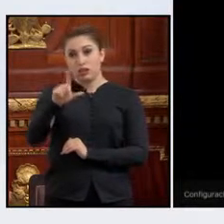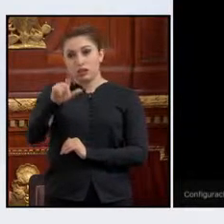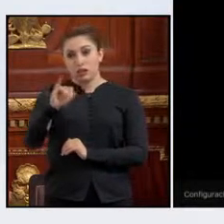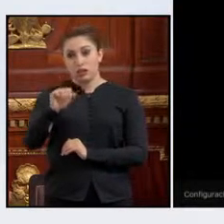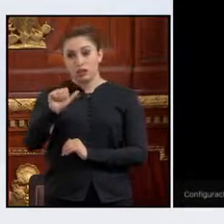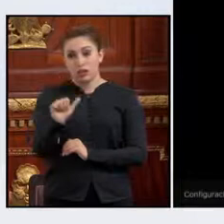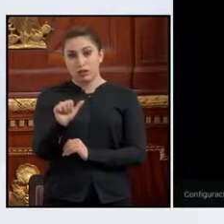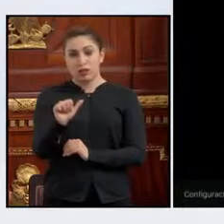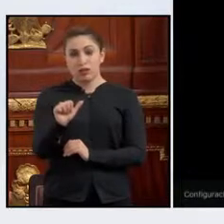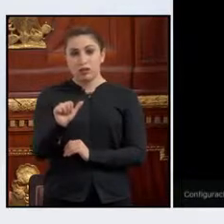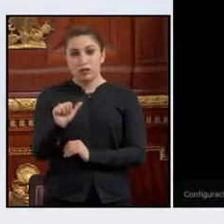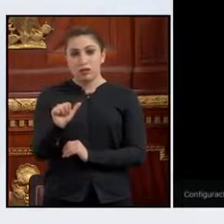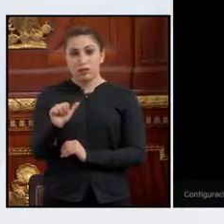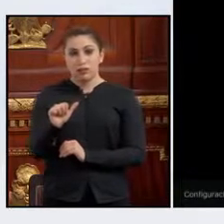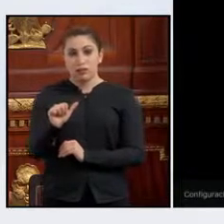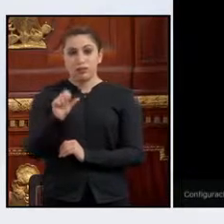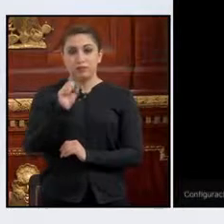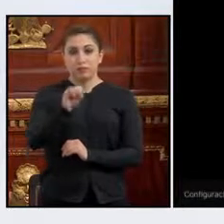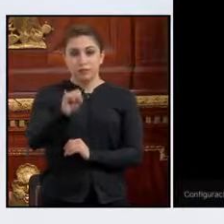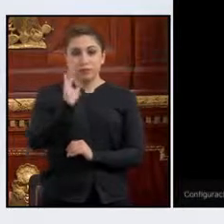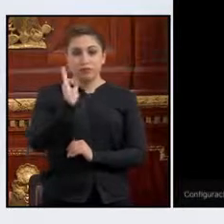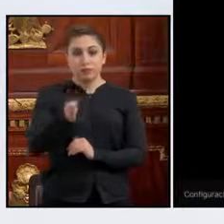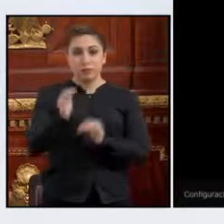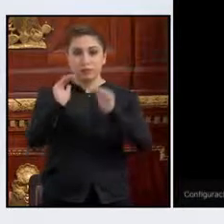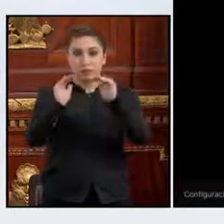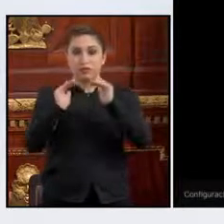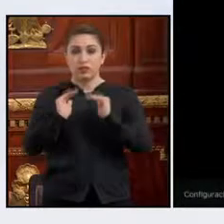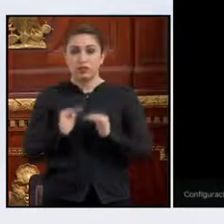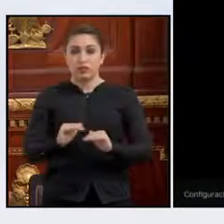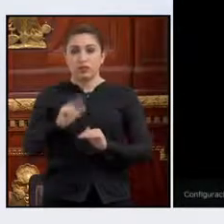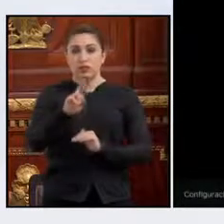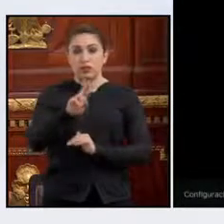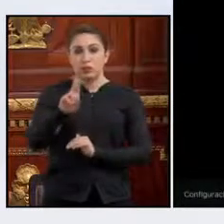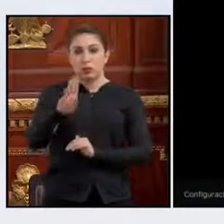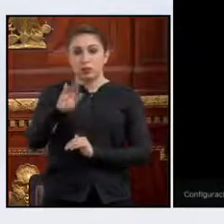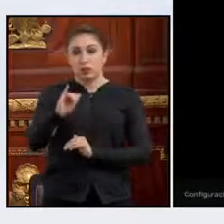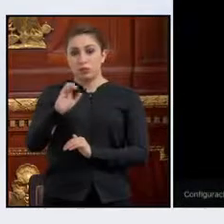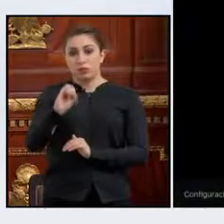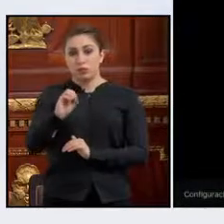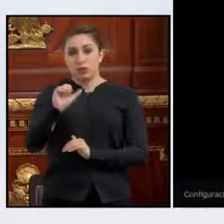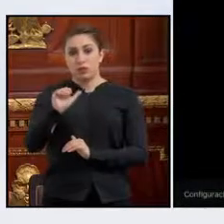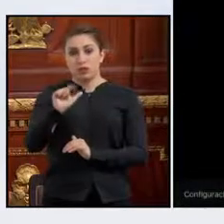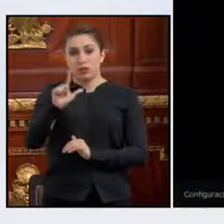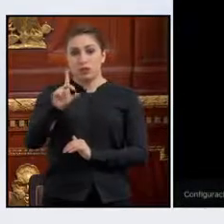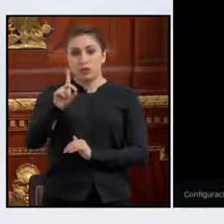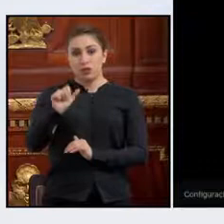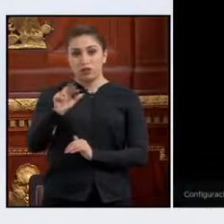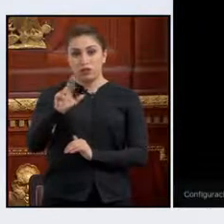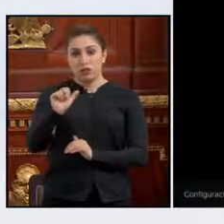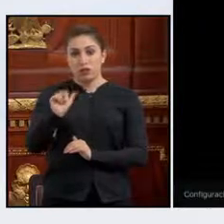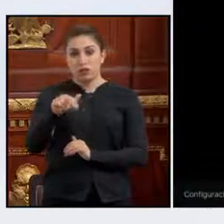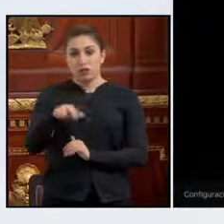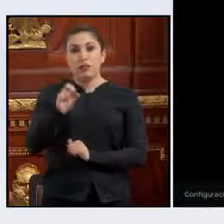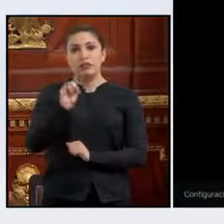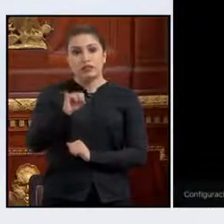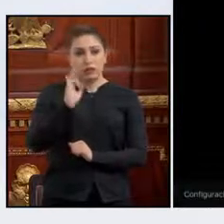Lilia Rosba, a favor. Rubio Aldarán Eleazar. Rubio Aldarán, a favor.